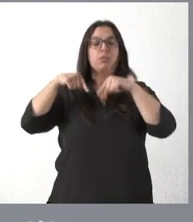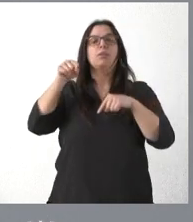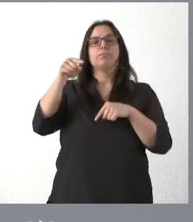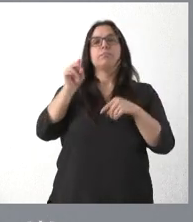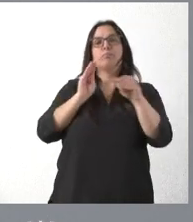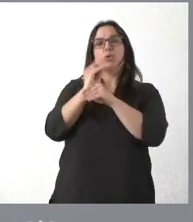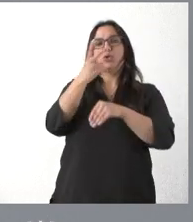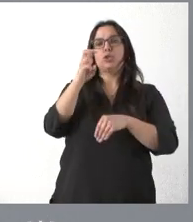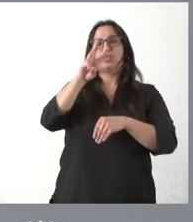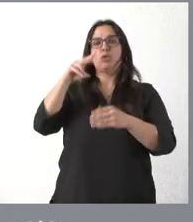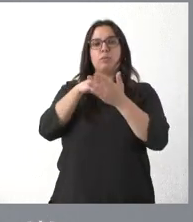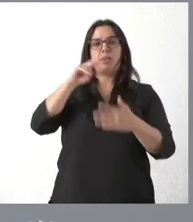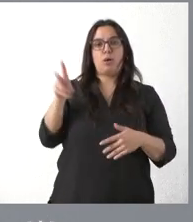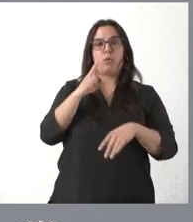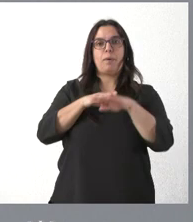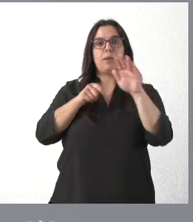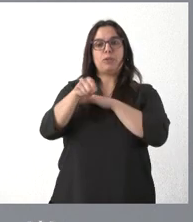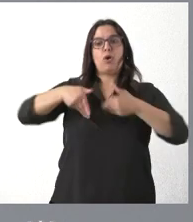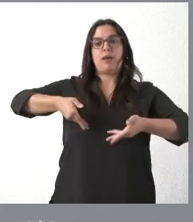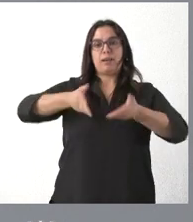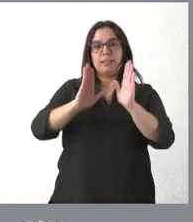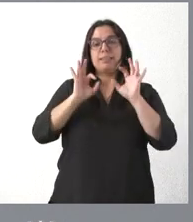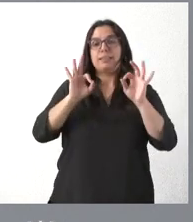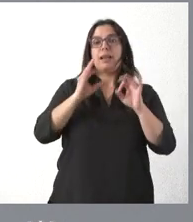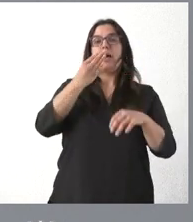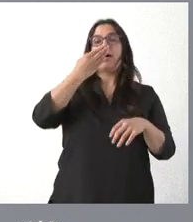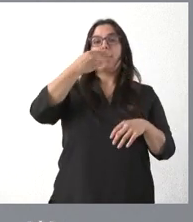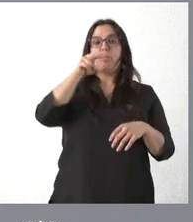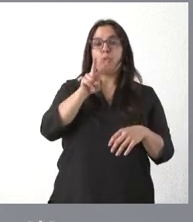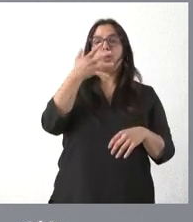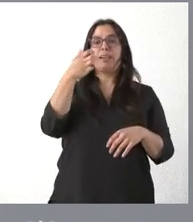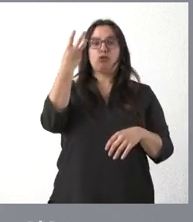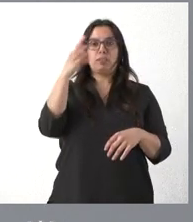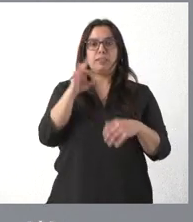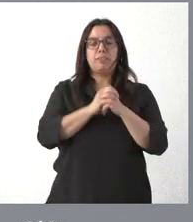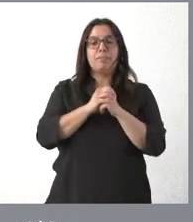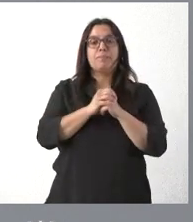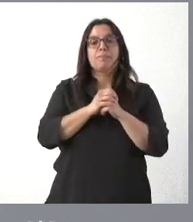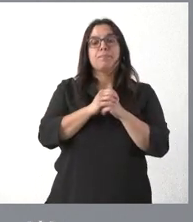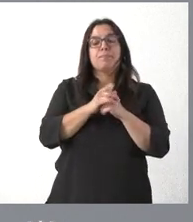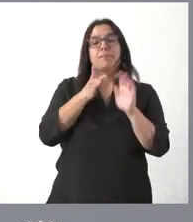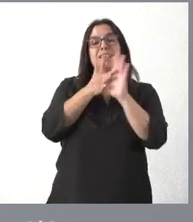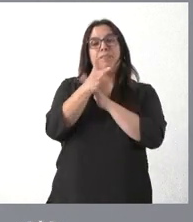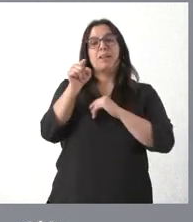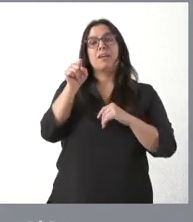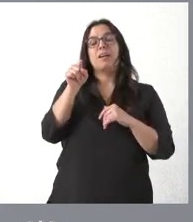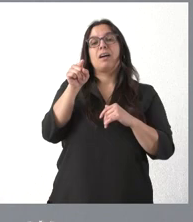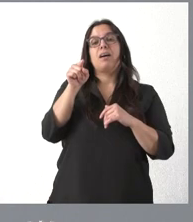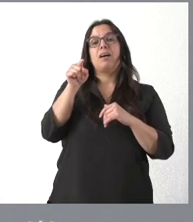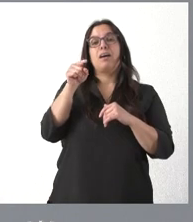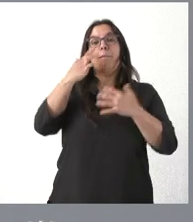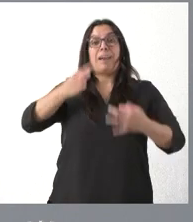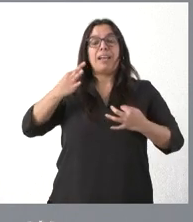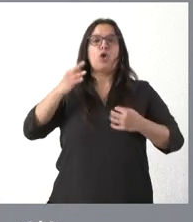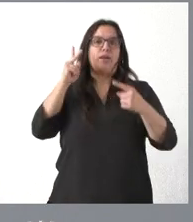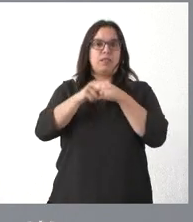las actuaciones se llevan en esta carretera La Burgos 530 y se trata de evitar los riesgos